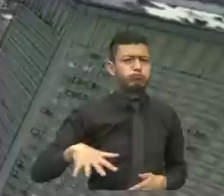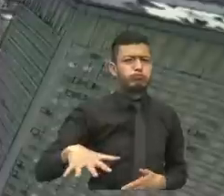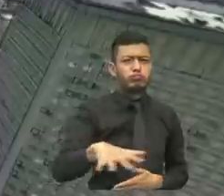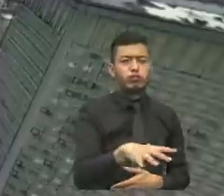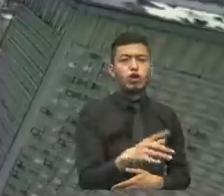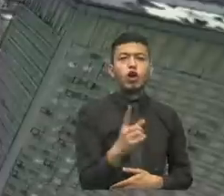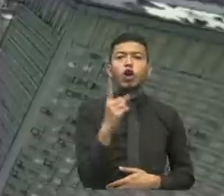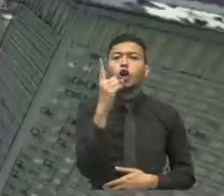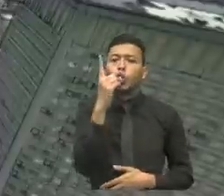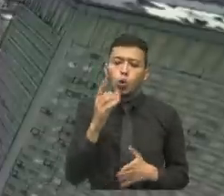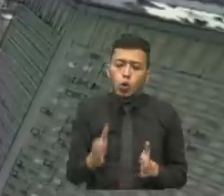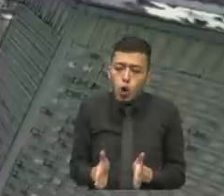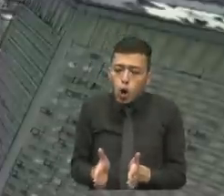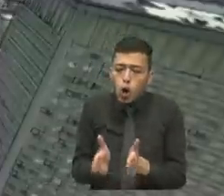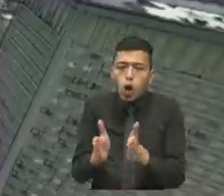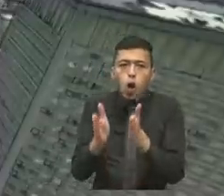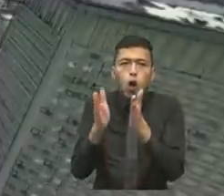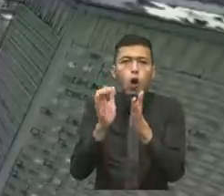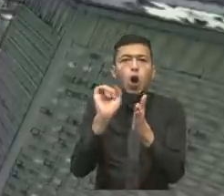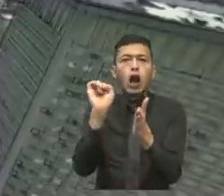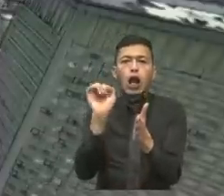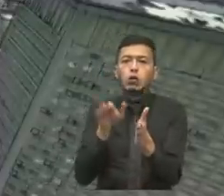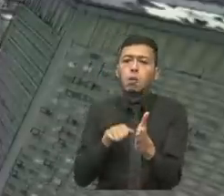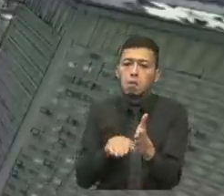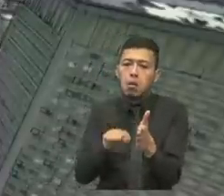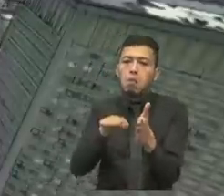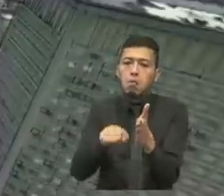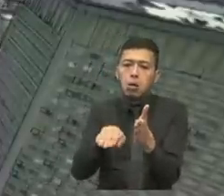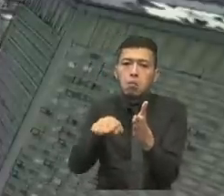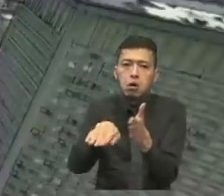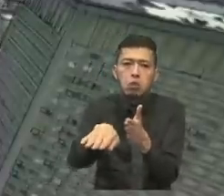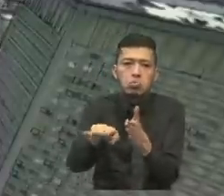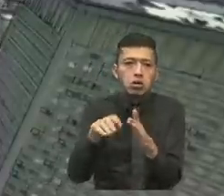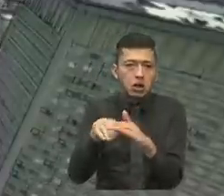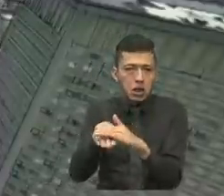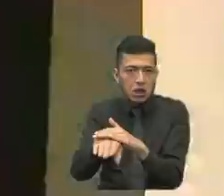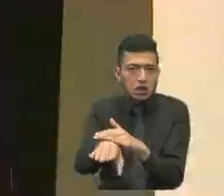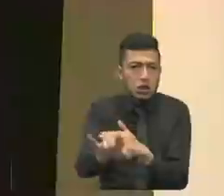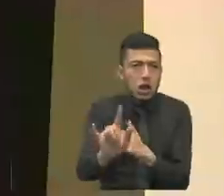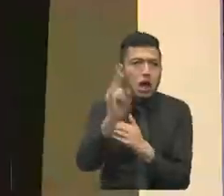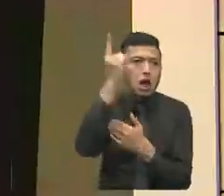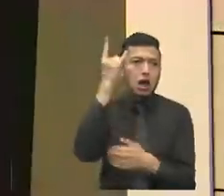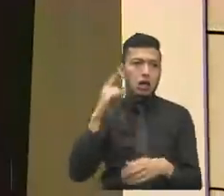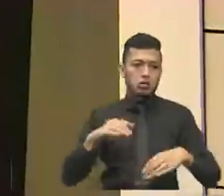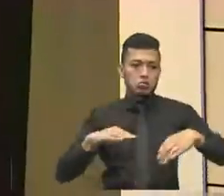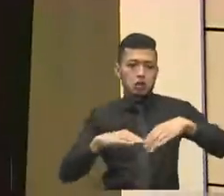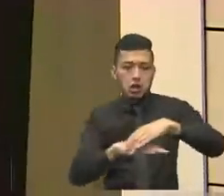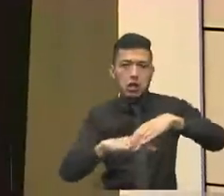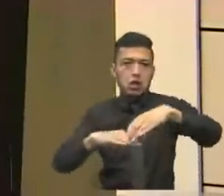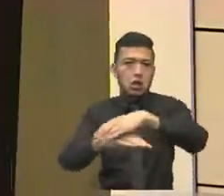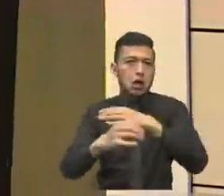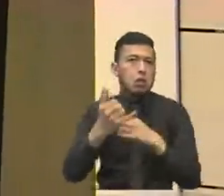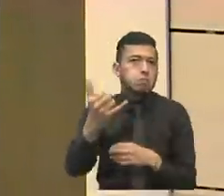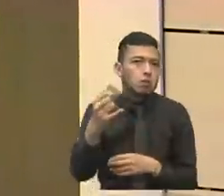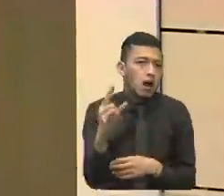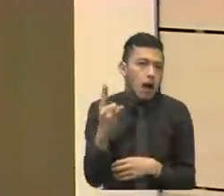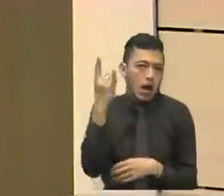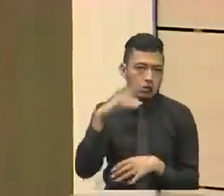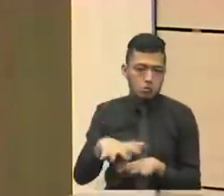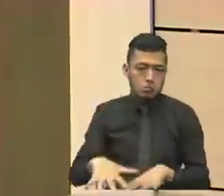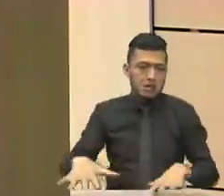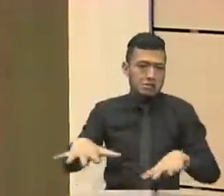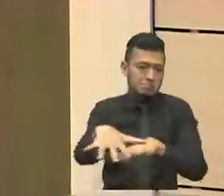carril mixto, pacificado, para que entren y salgan carros de por ahí, del que le quedó un garaje por ahí, en medio de la Plaza